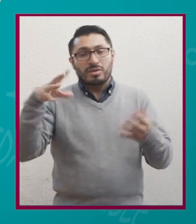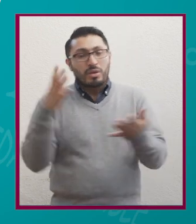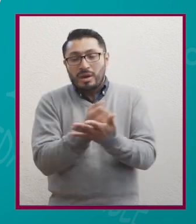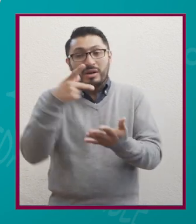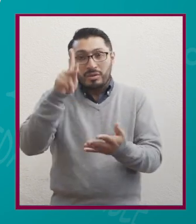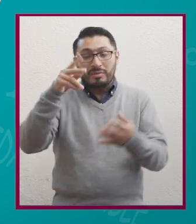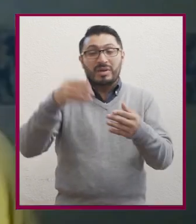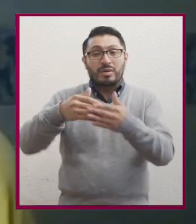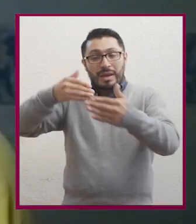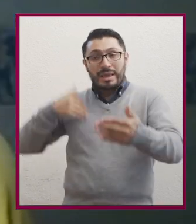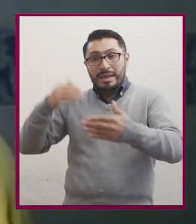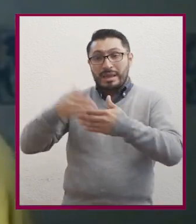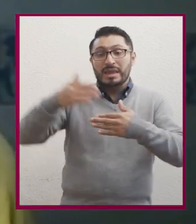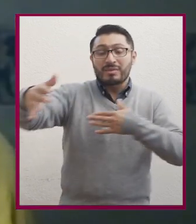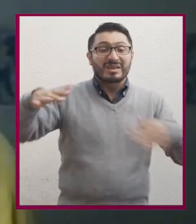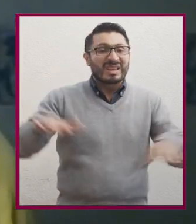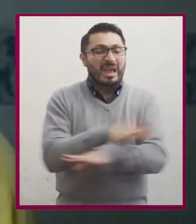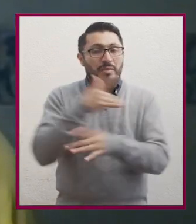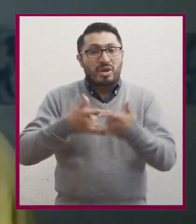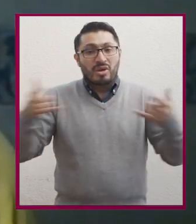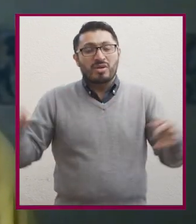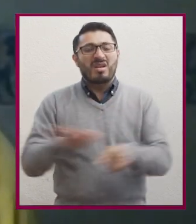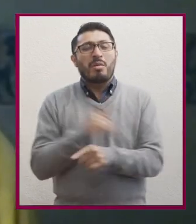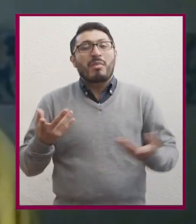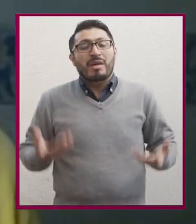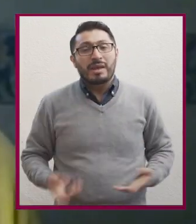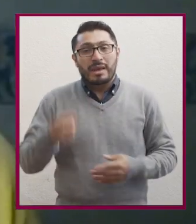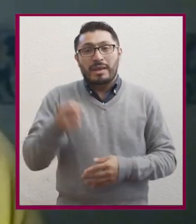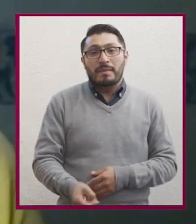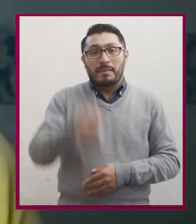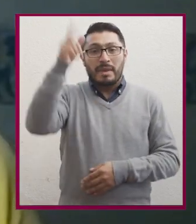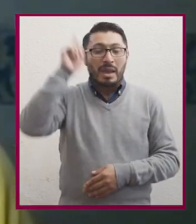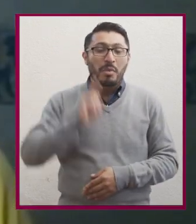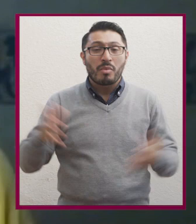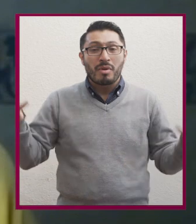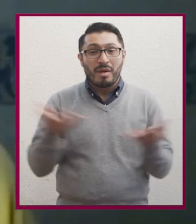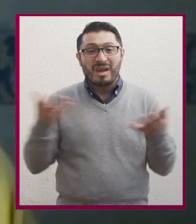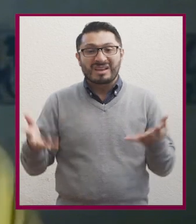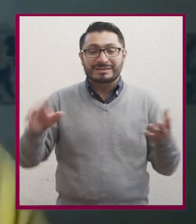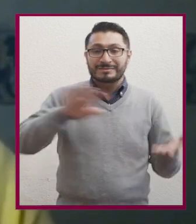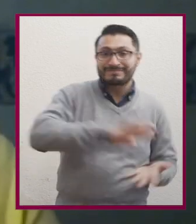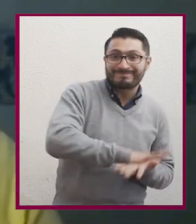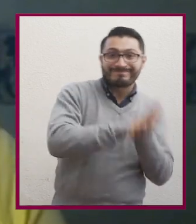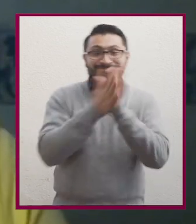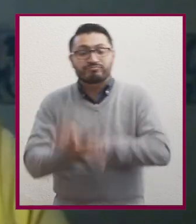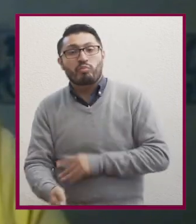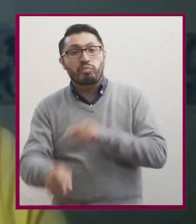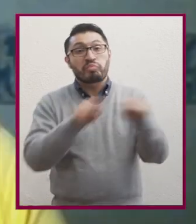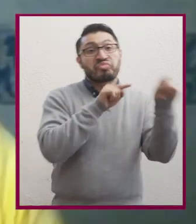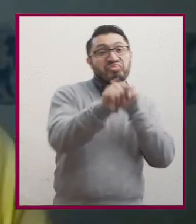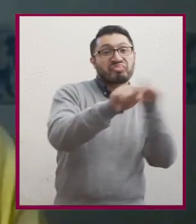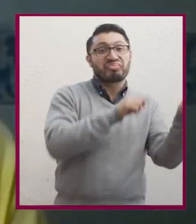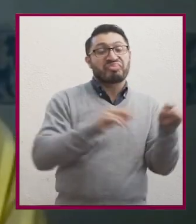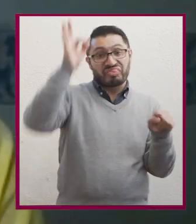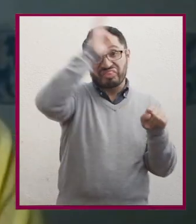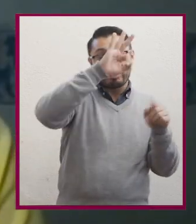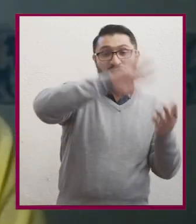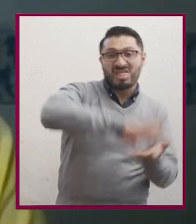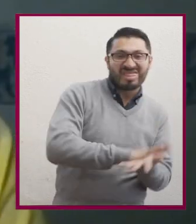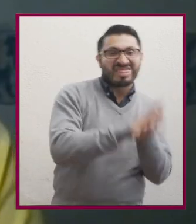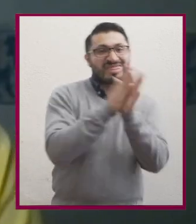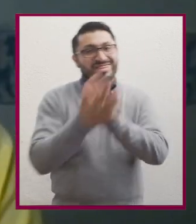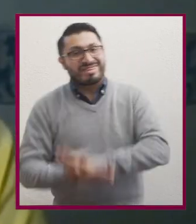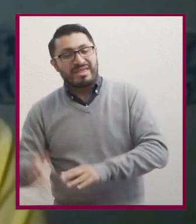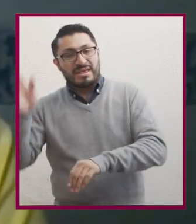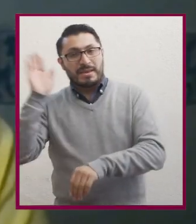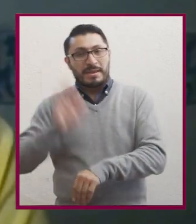lucha. ¿Por qué? Fue la primera en hacer este traslado de las críticas filosóficas a una esfera un poco